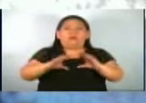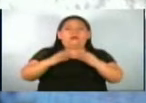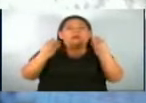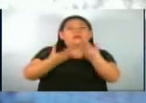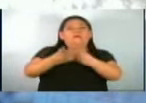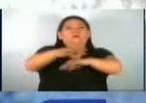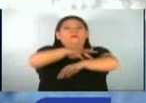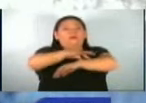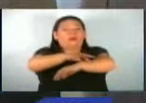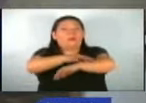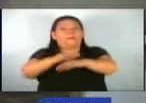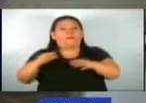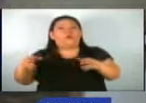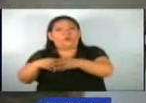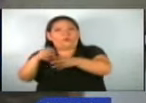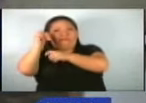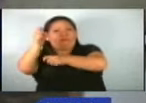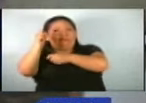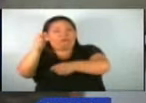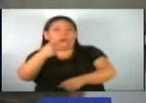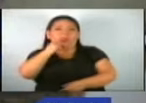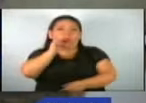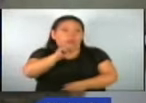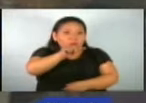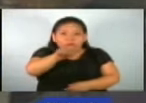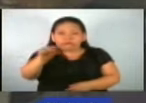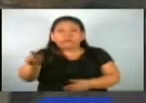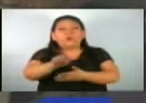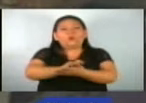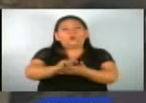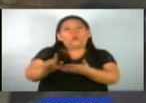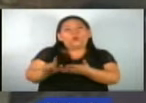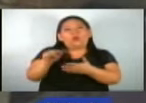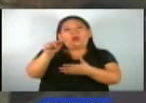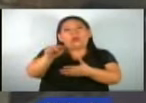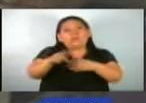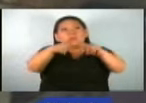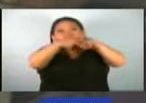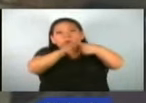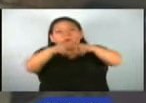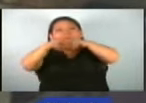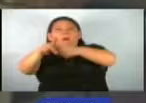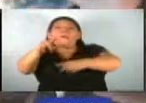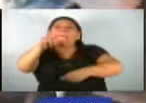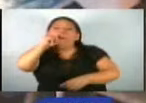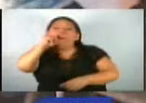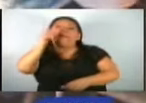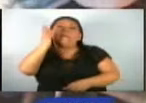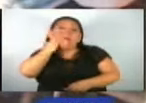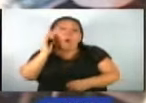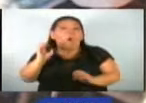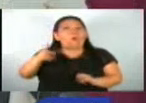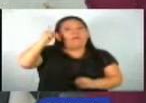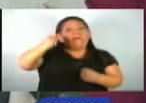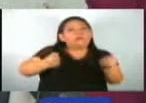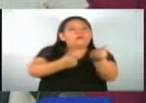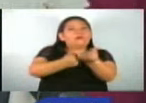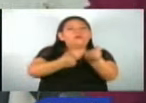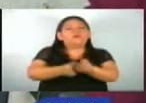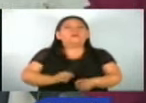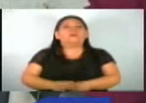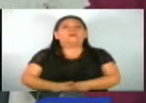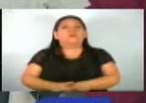presenciales. SIMEDUCO señala que algunos centros educativos están siendo reparados por los padres de familia y docentes. La